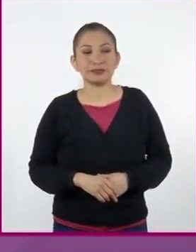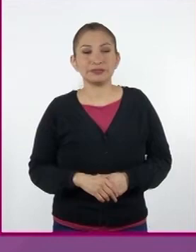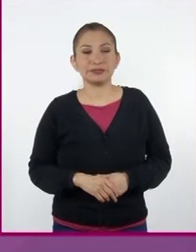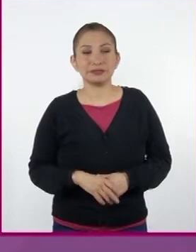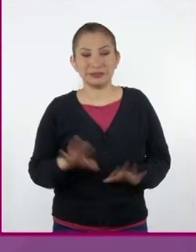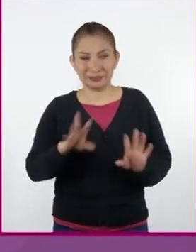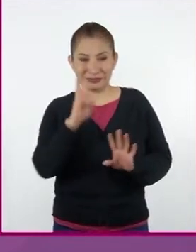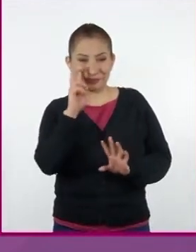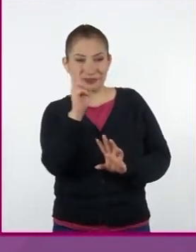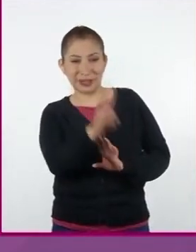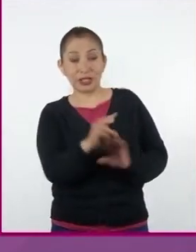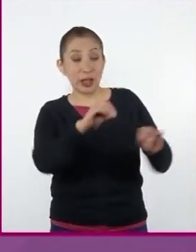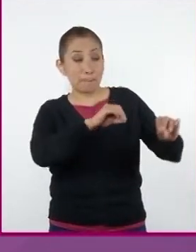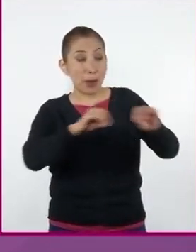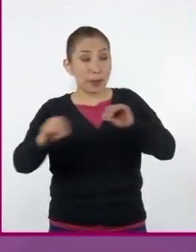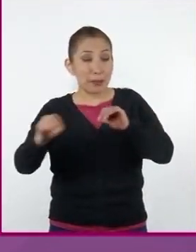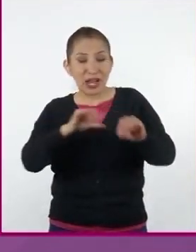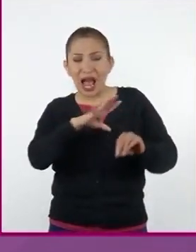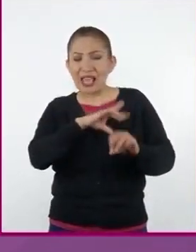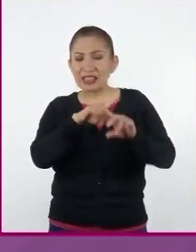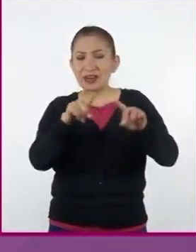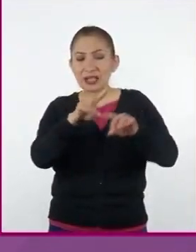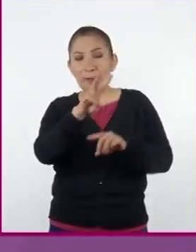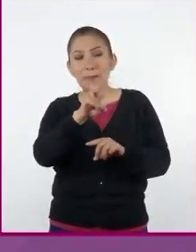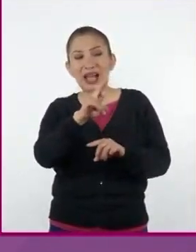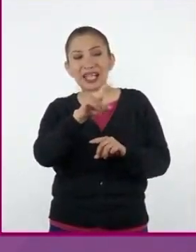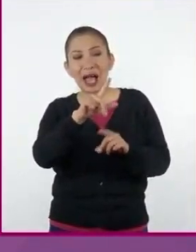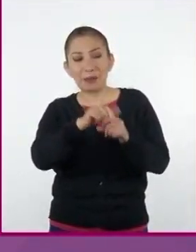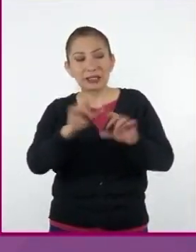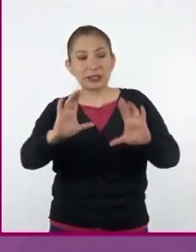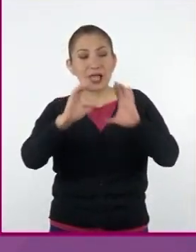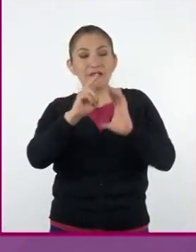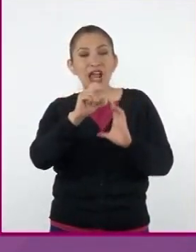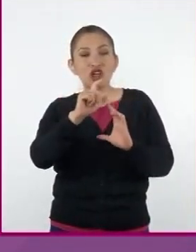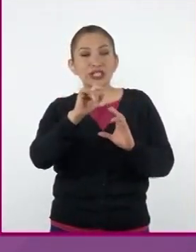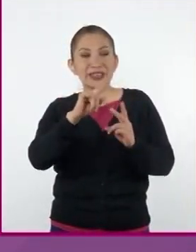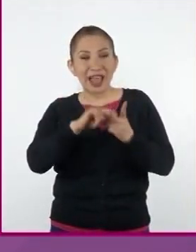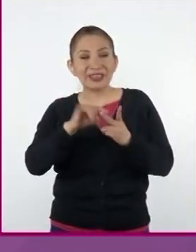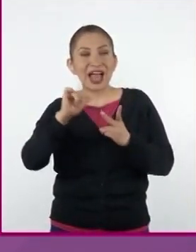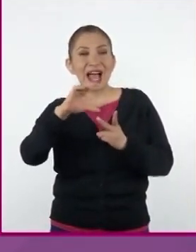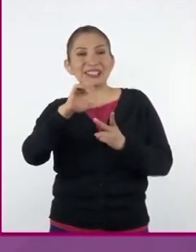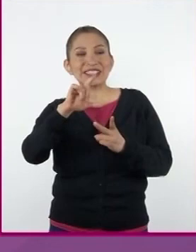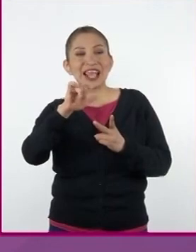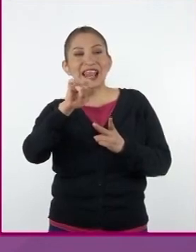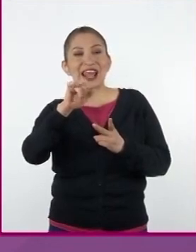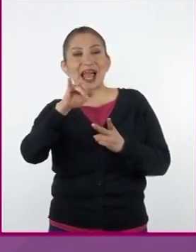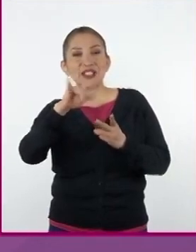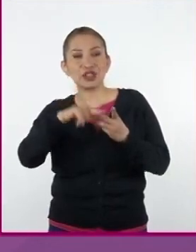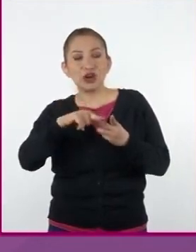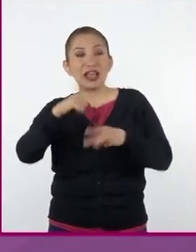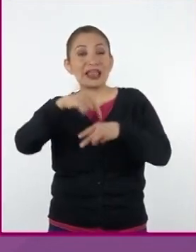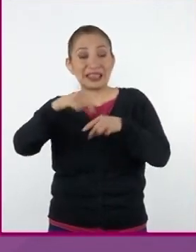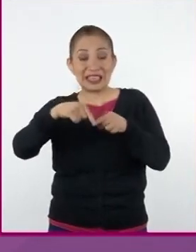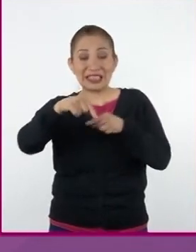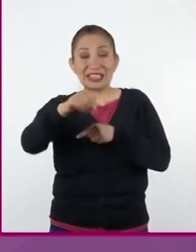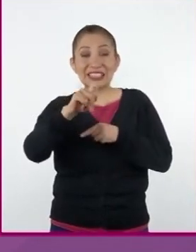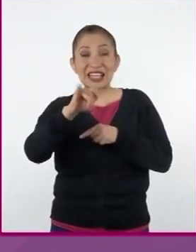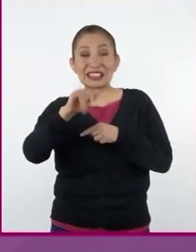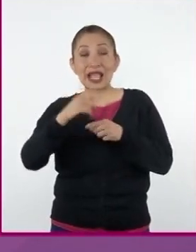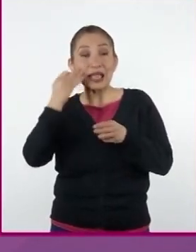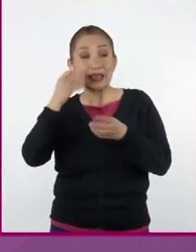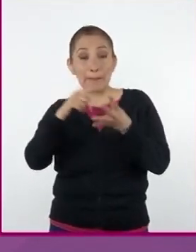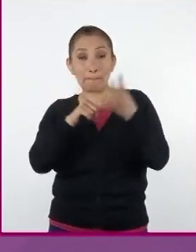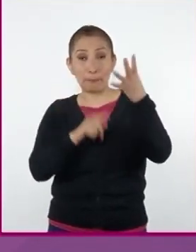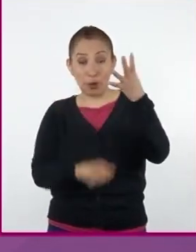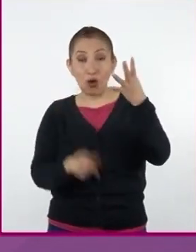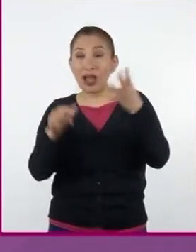Como vemos, en el movimiento intervienen variables como la velocidad, la aceleración, la distancia y el tiempo. En la